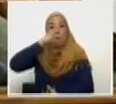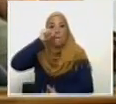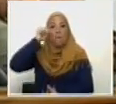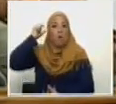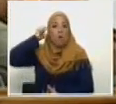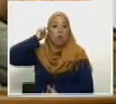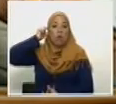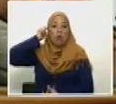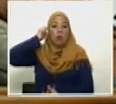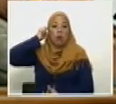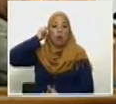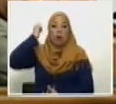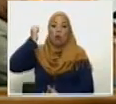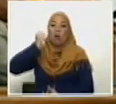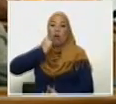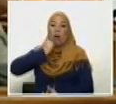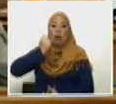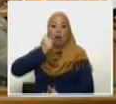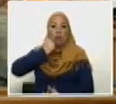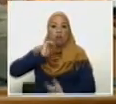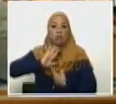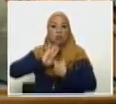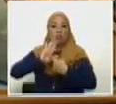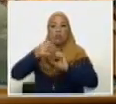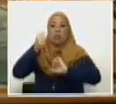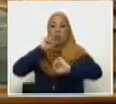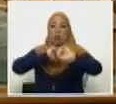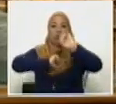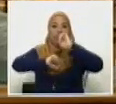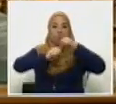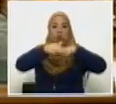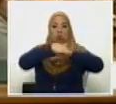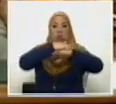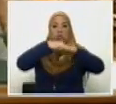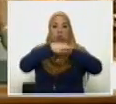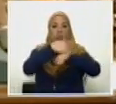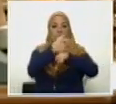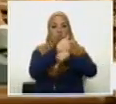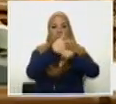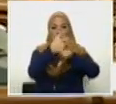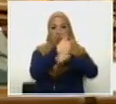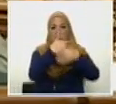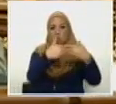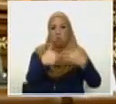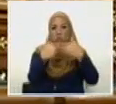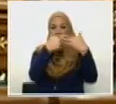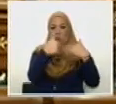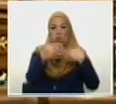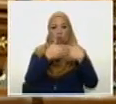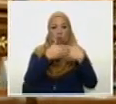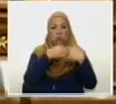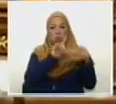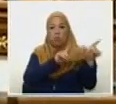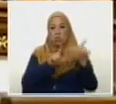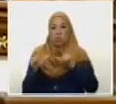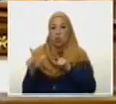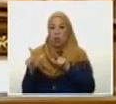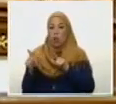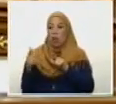no solamente para mostrar el rechazo por todas las vías posibles, sino para, ya lo